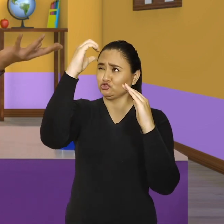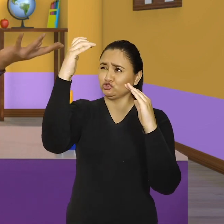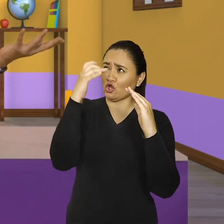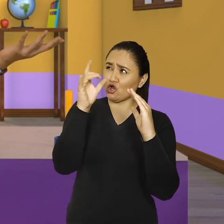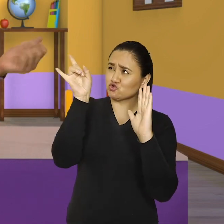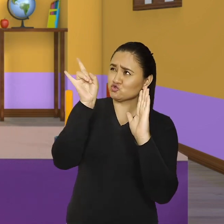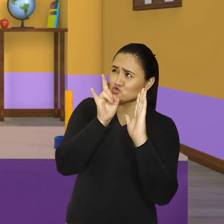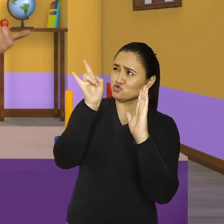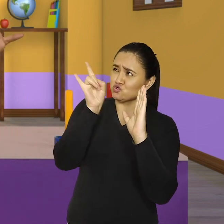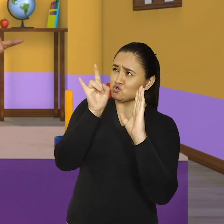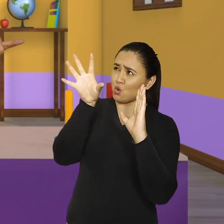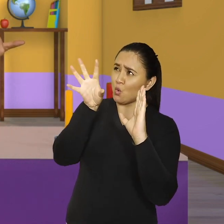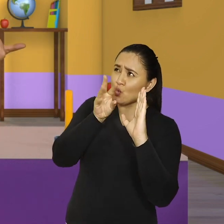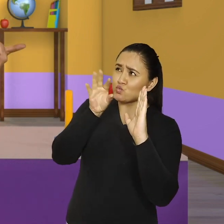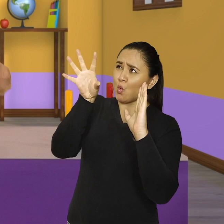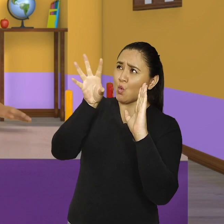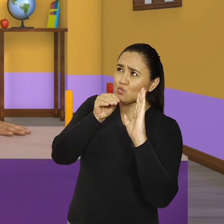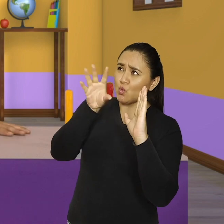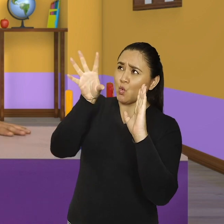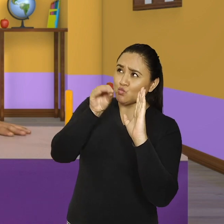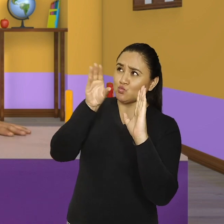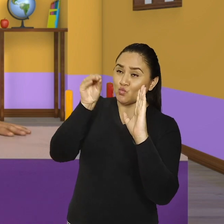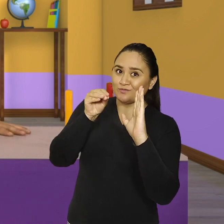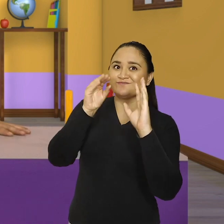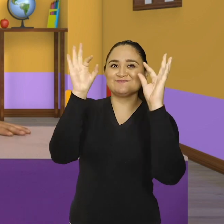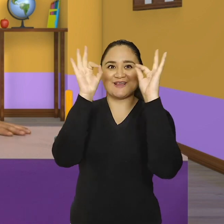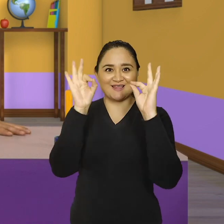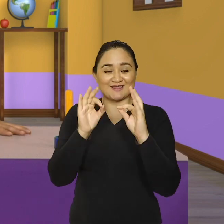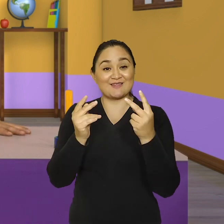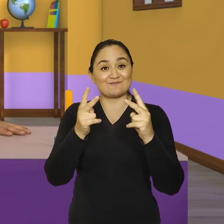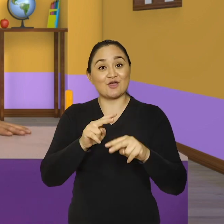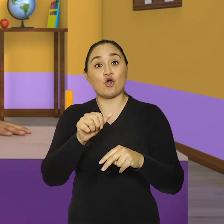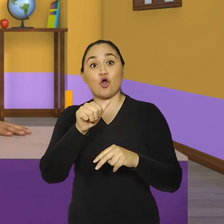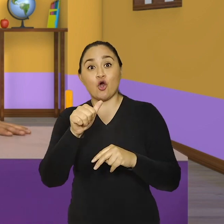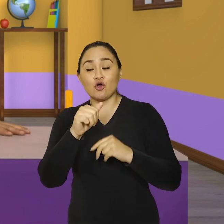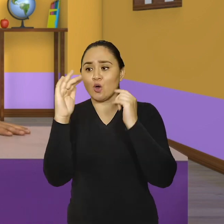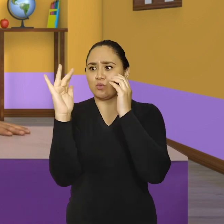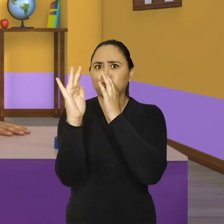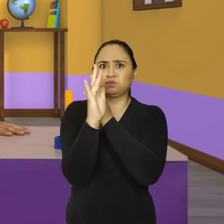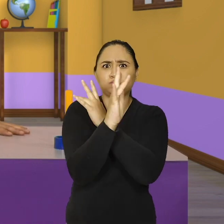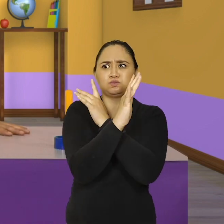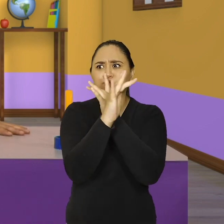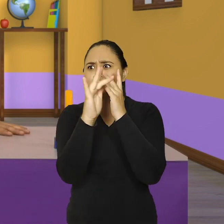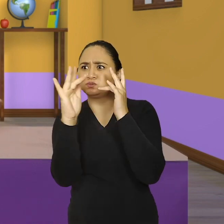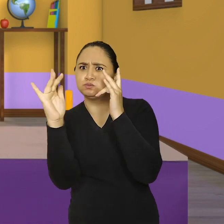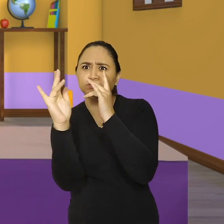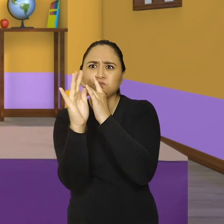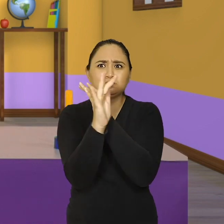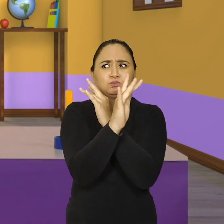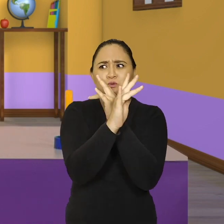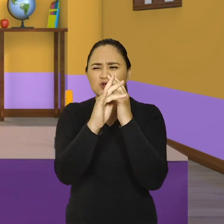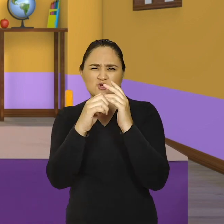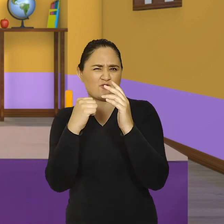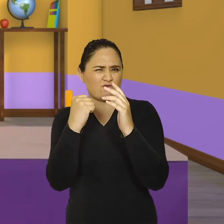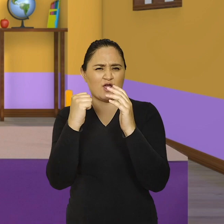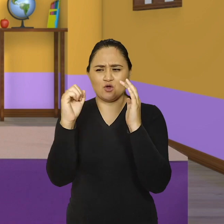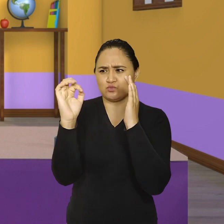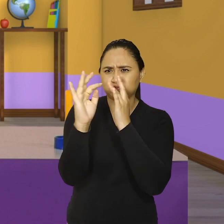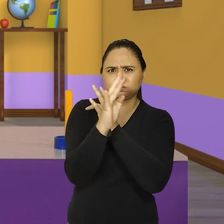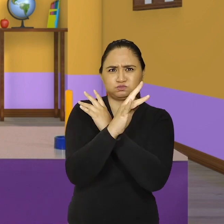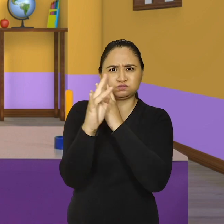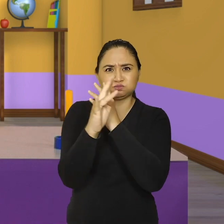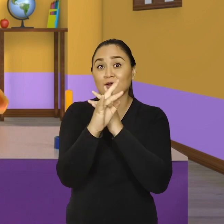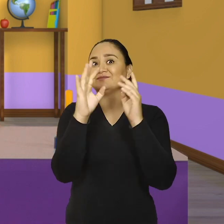la energía del sol. ¡Esos me encantan! Y centrales eólicas que producen energía con la fuerza